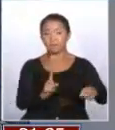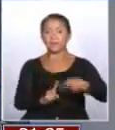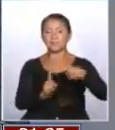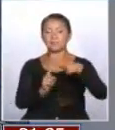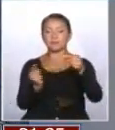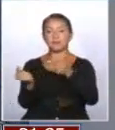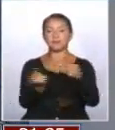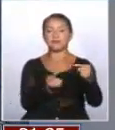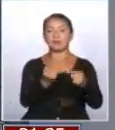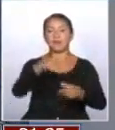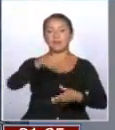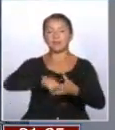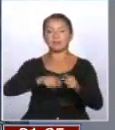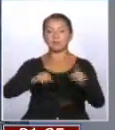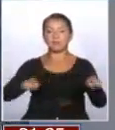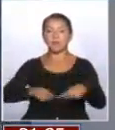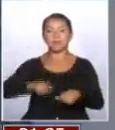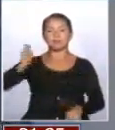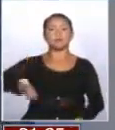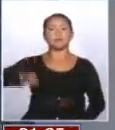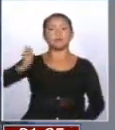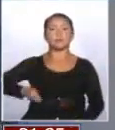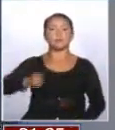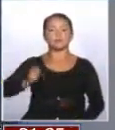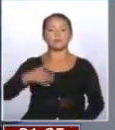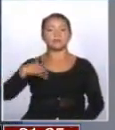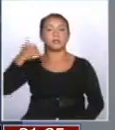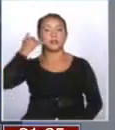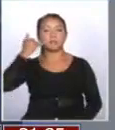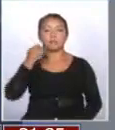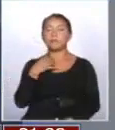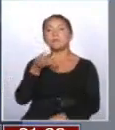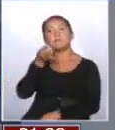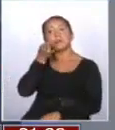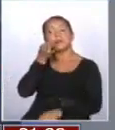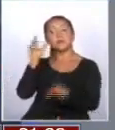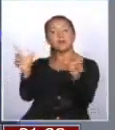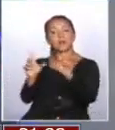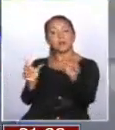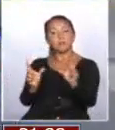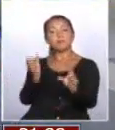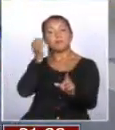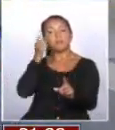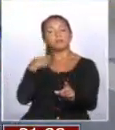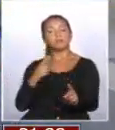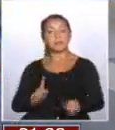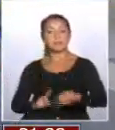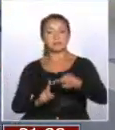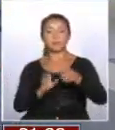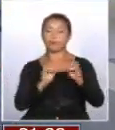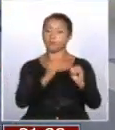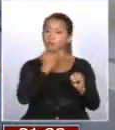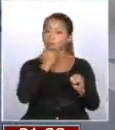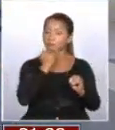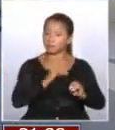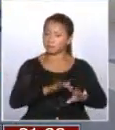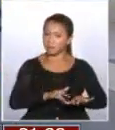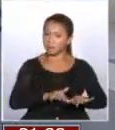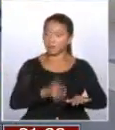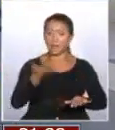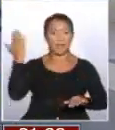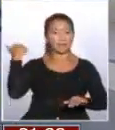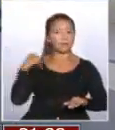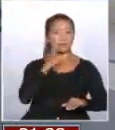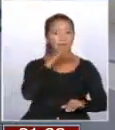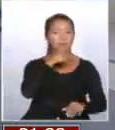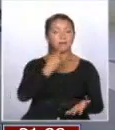debate del interior de la sala a través de un teléfono, a través de la televisión, a través de un computador. Eso no existía en